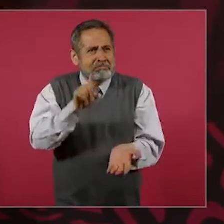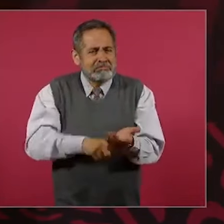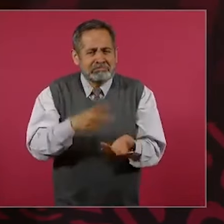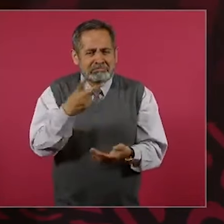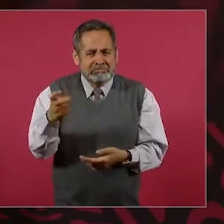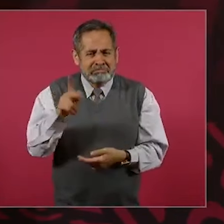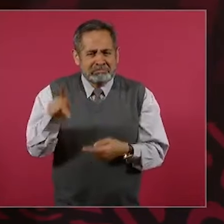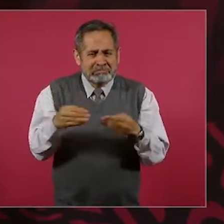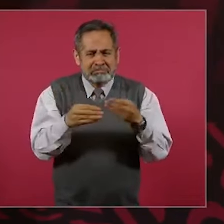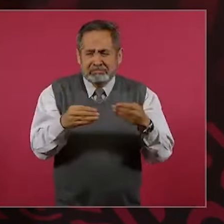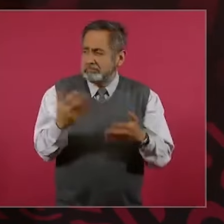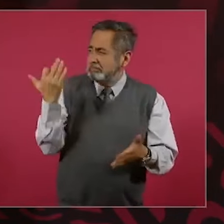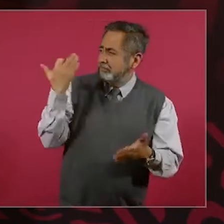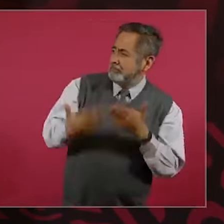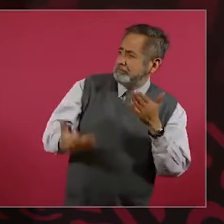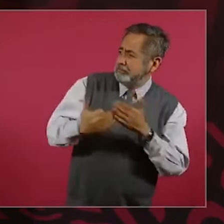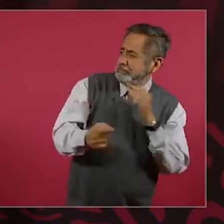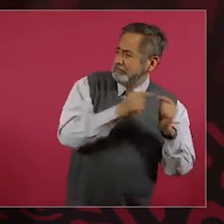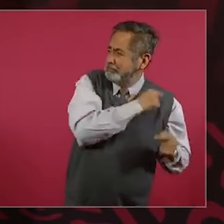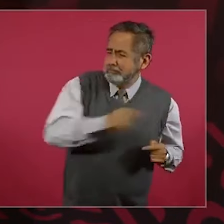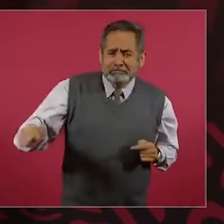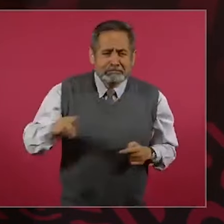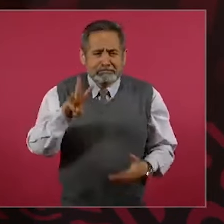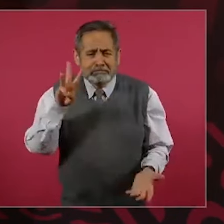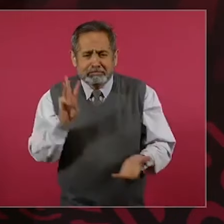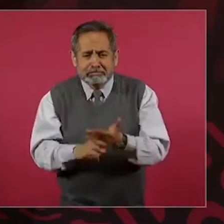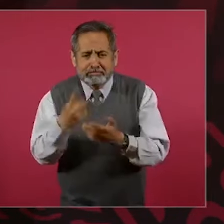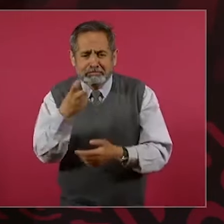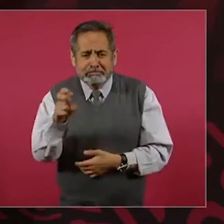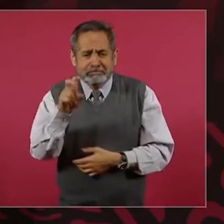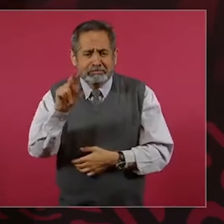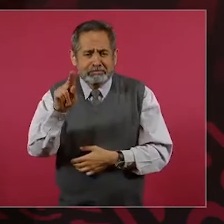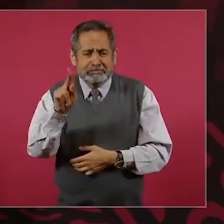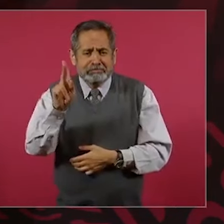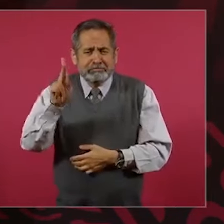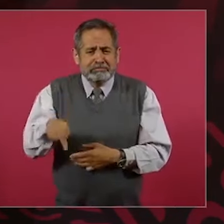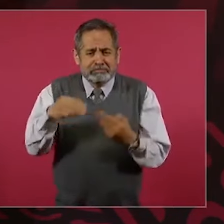1.200 kilómetros para 3.180.